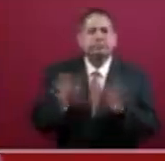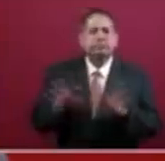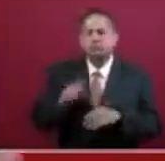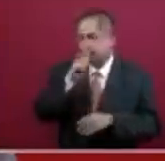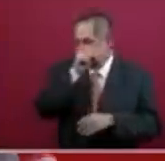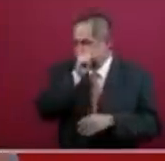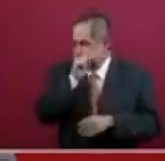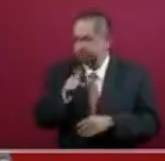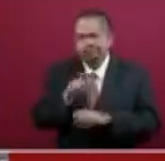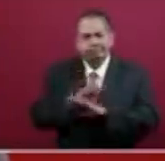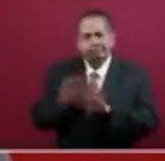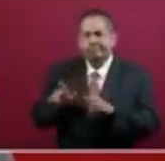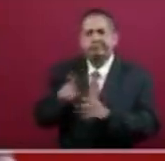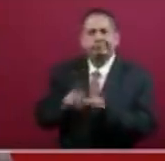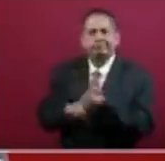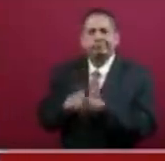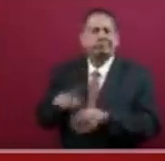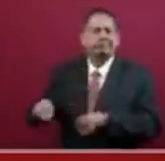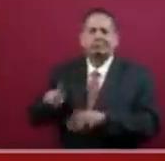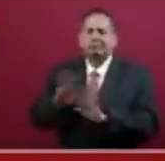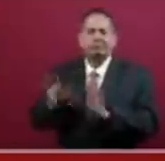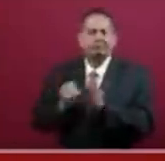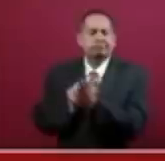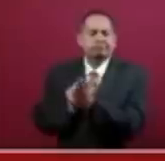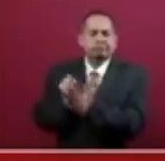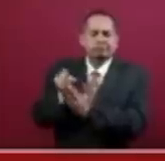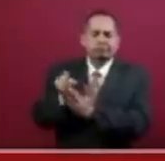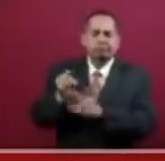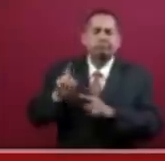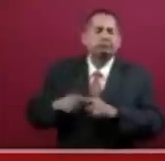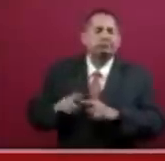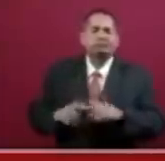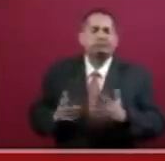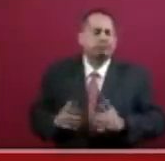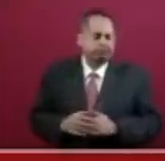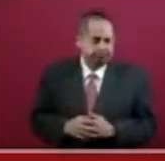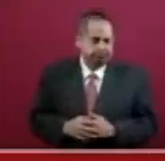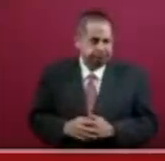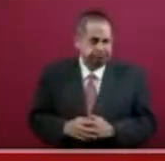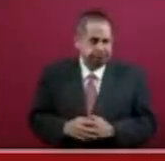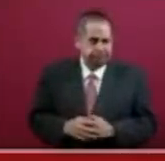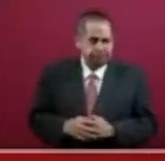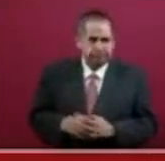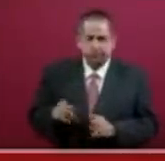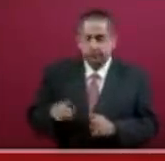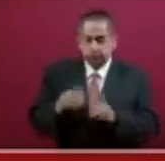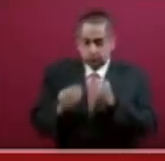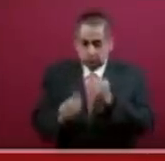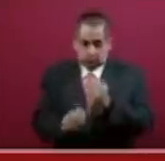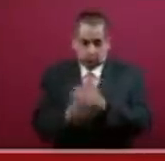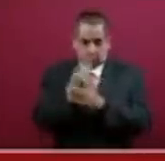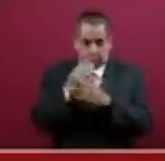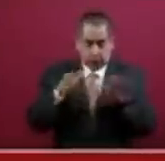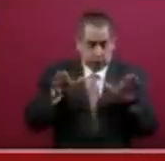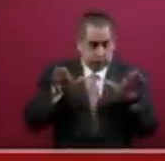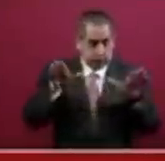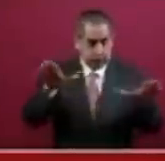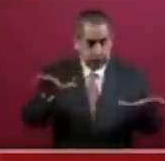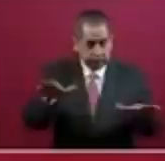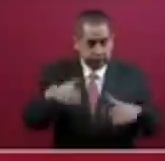también la decisión de que el nuevo aeropuerto